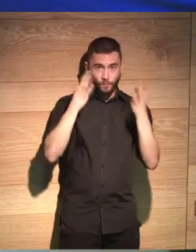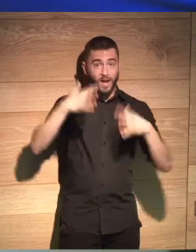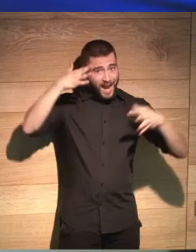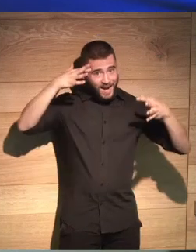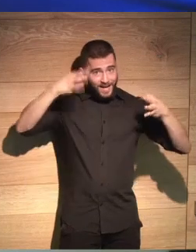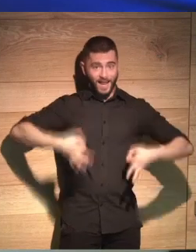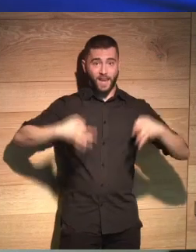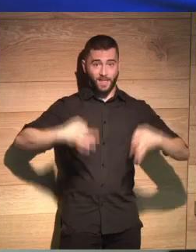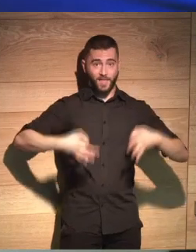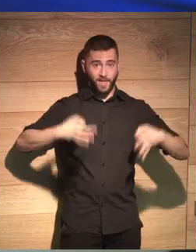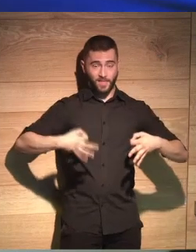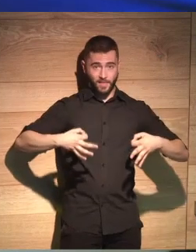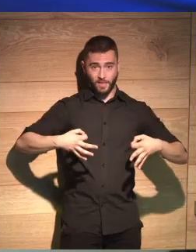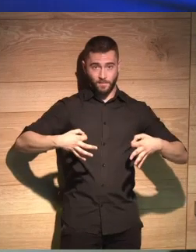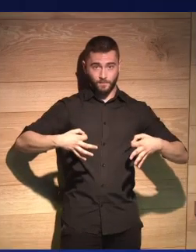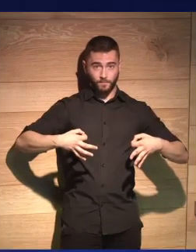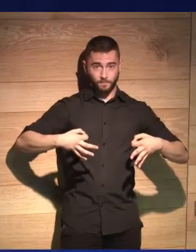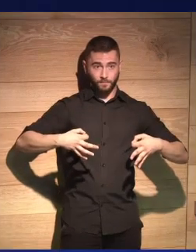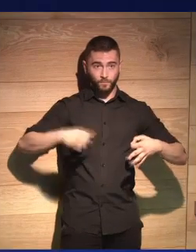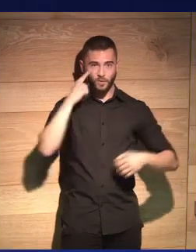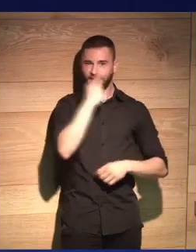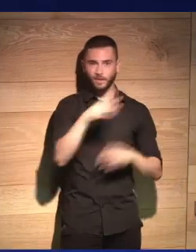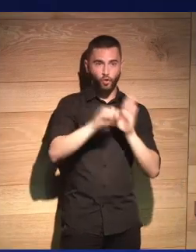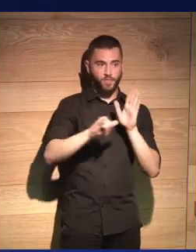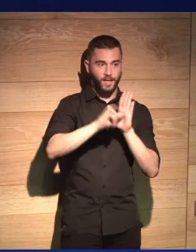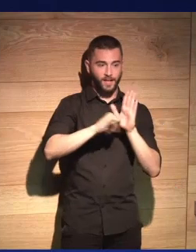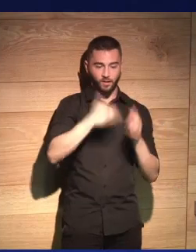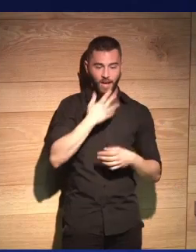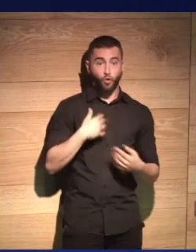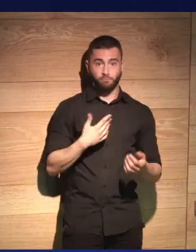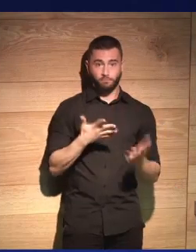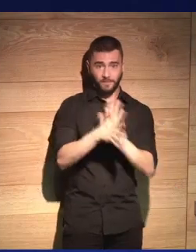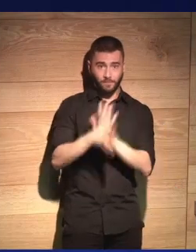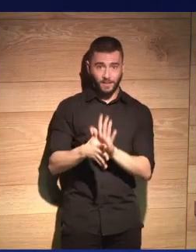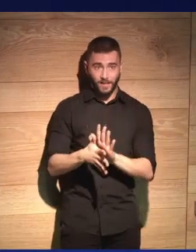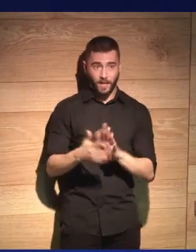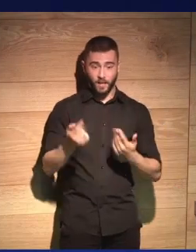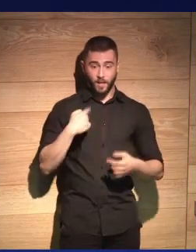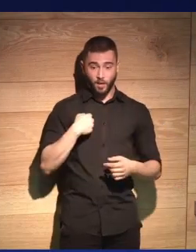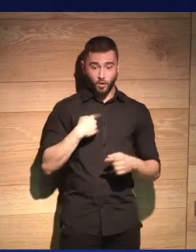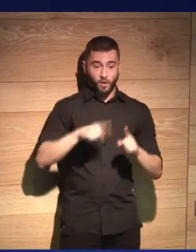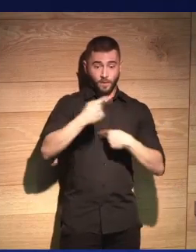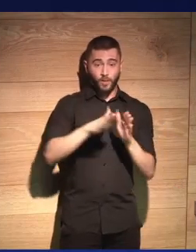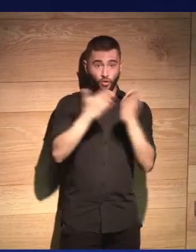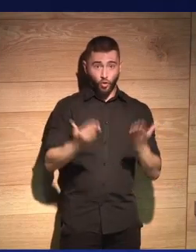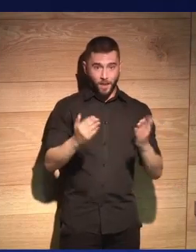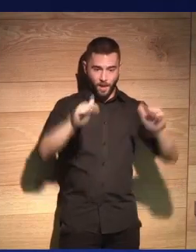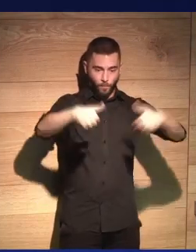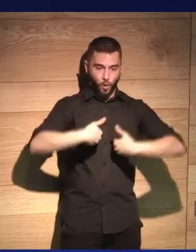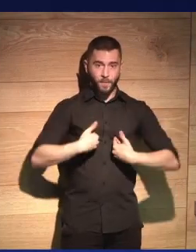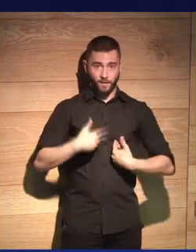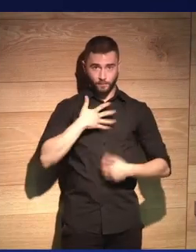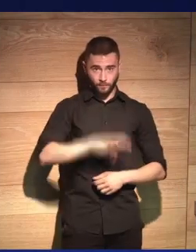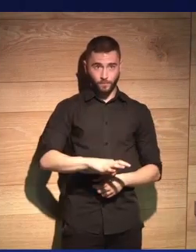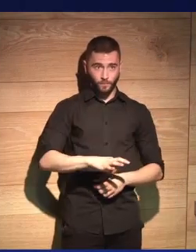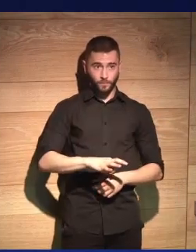la describe desde el punto de vista de un testigo cercano de algo, y solo entonces pude volver a la novela, no sintiendo